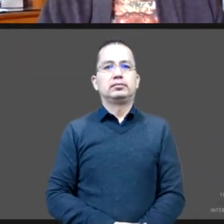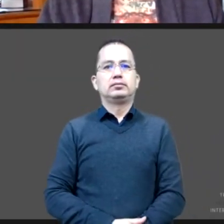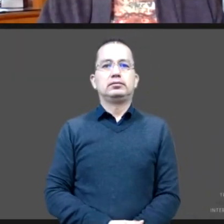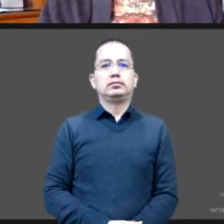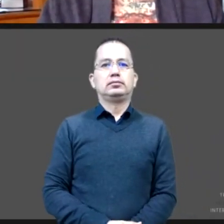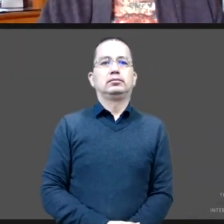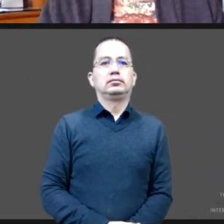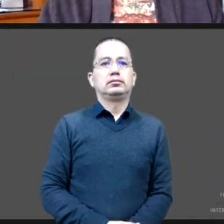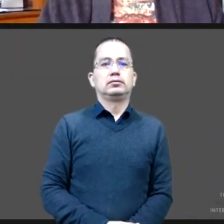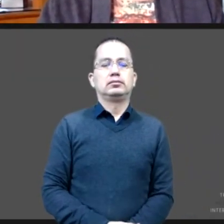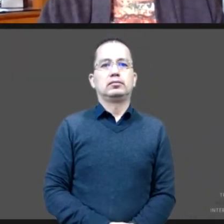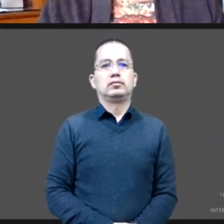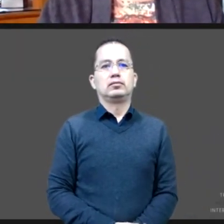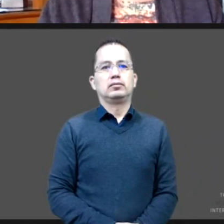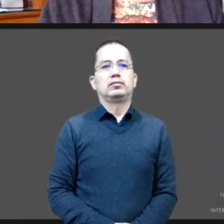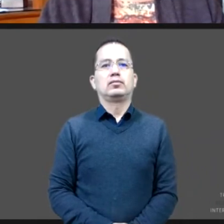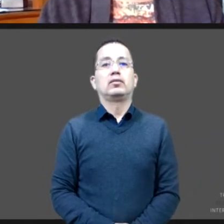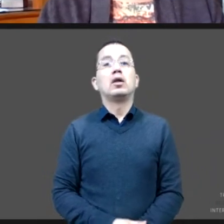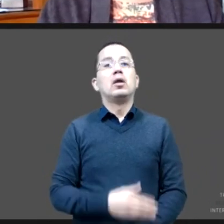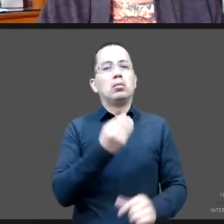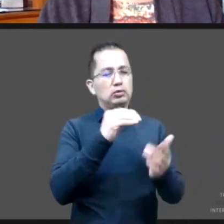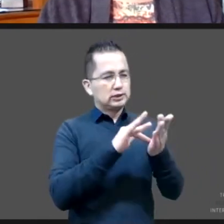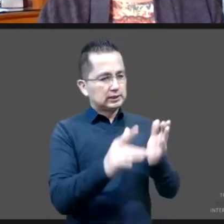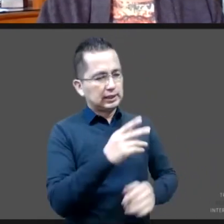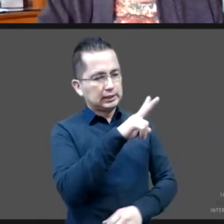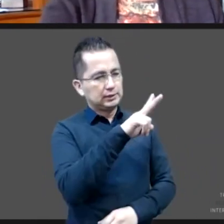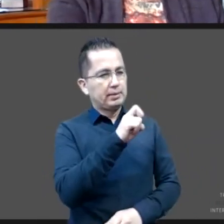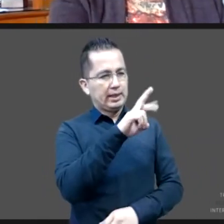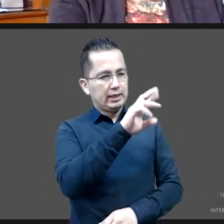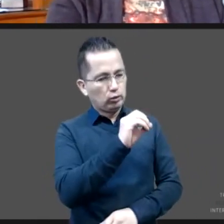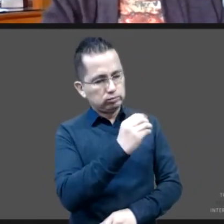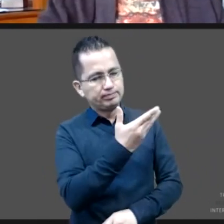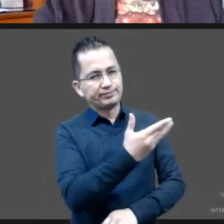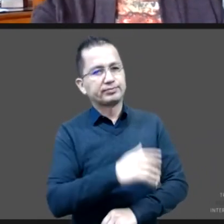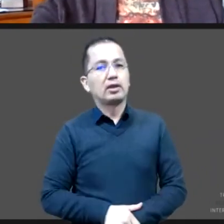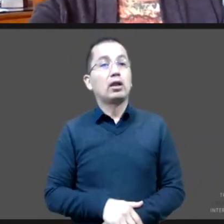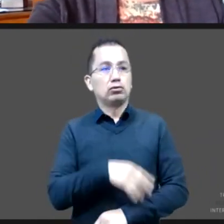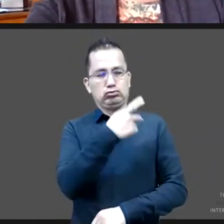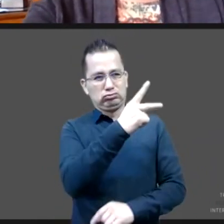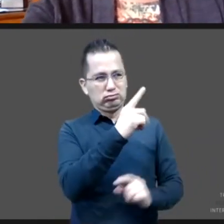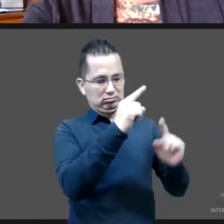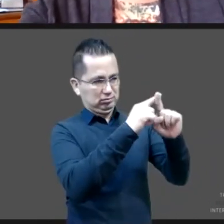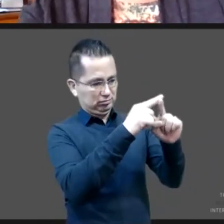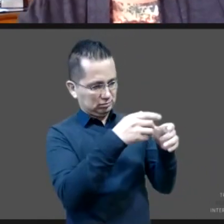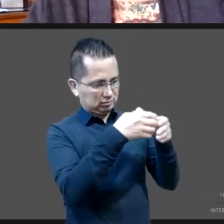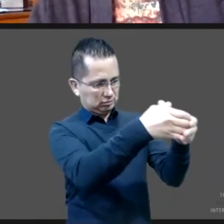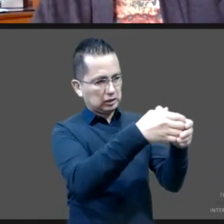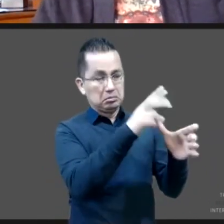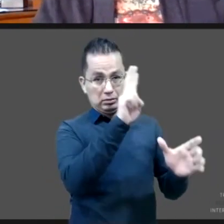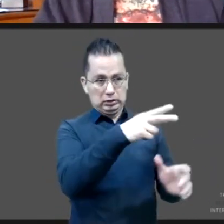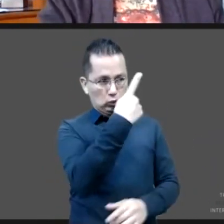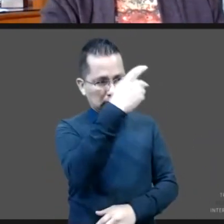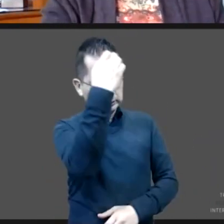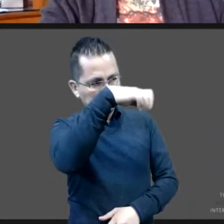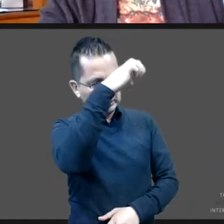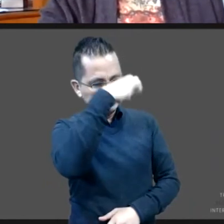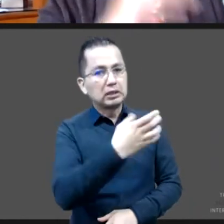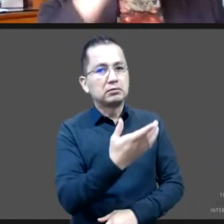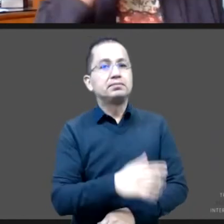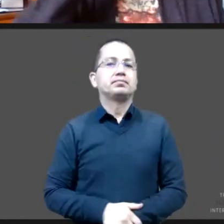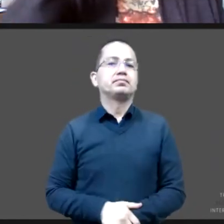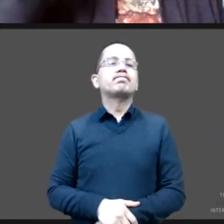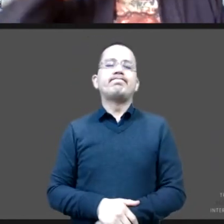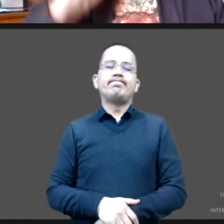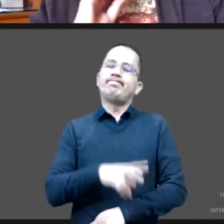Muchas gracias Vero Verónica por tu compartir desde la Arquidiócesis Primada de México no cabe duda que en América